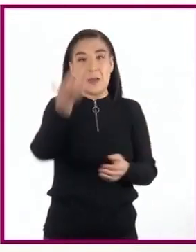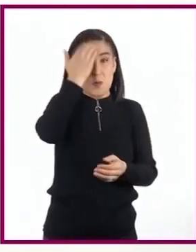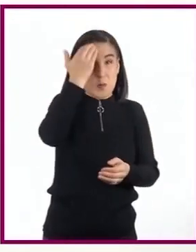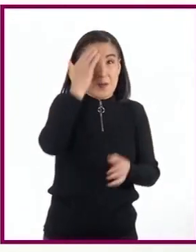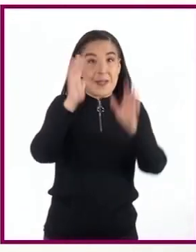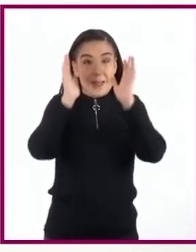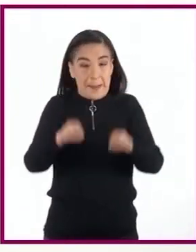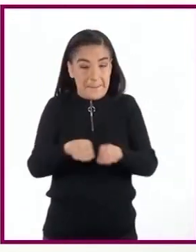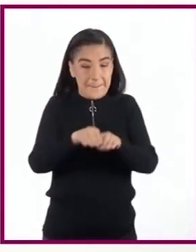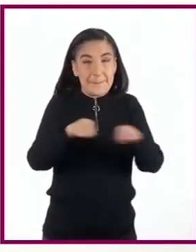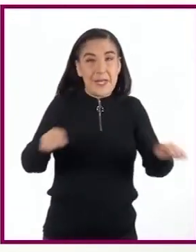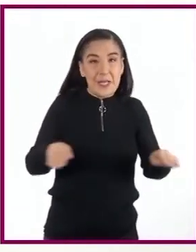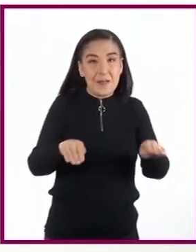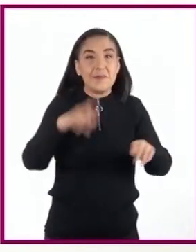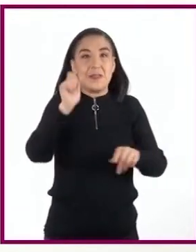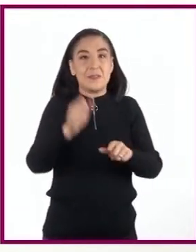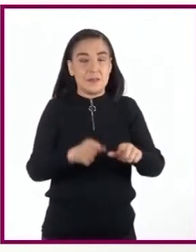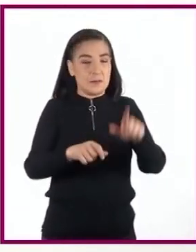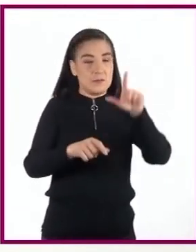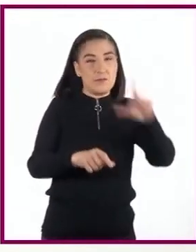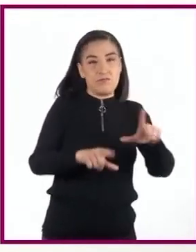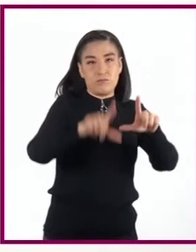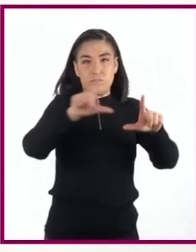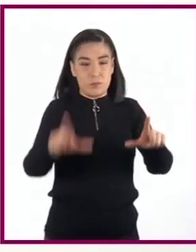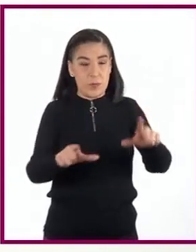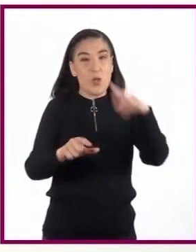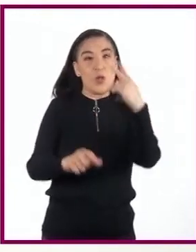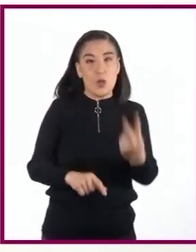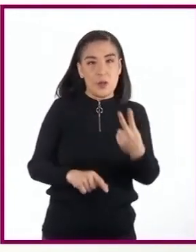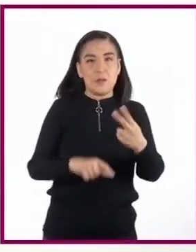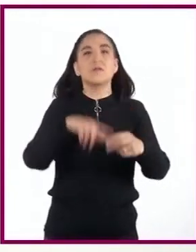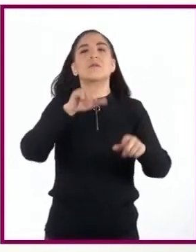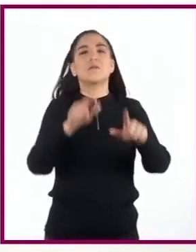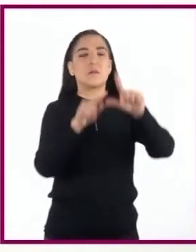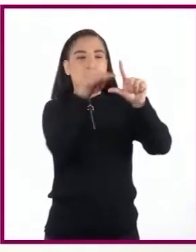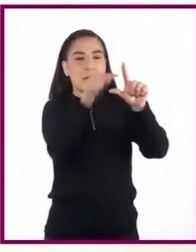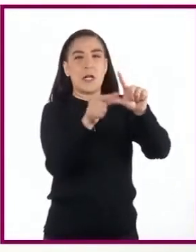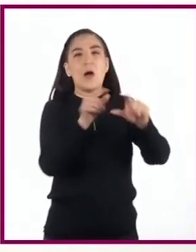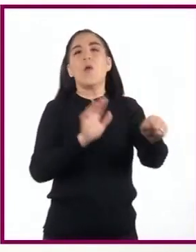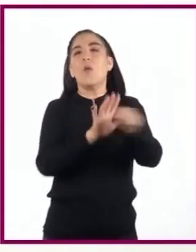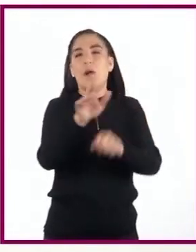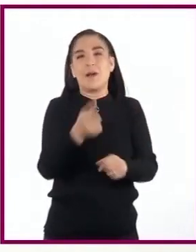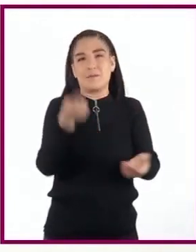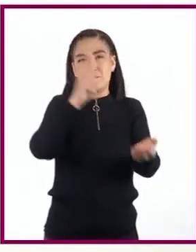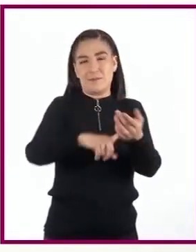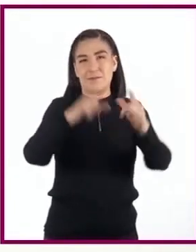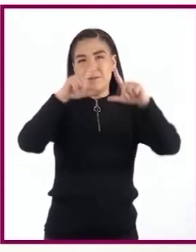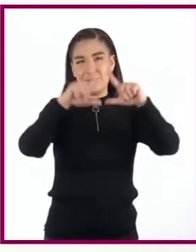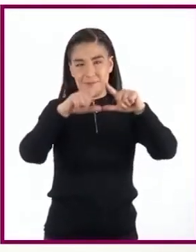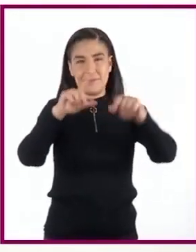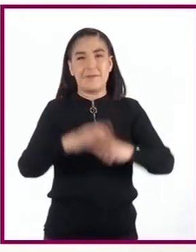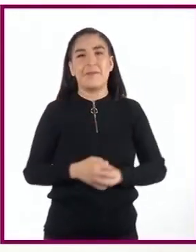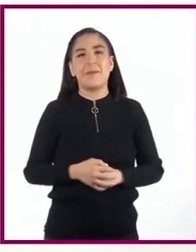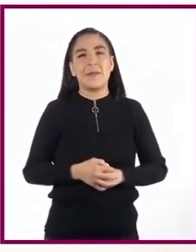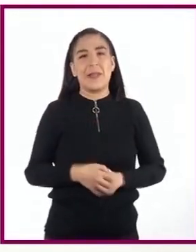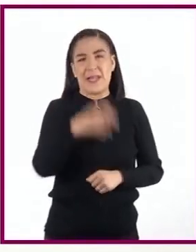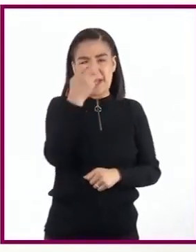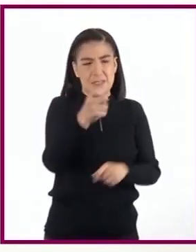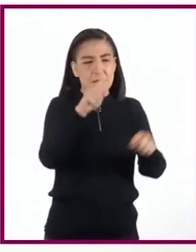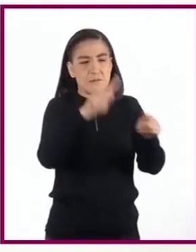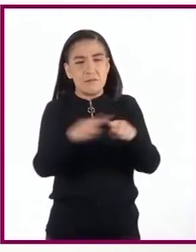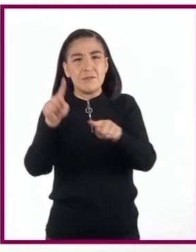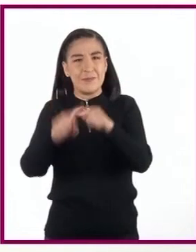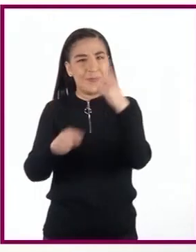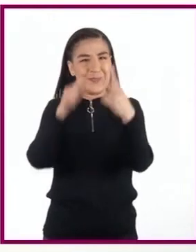las longitudes de dos lados y el ángulo comprendido entre ellos. En ambos criterios